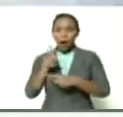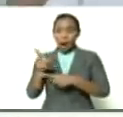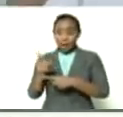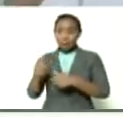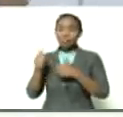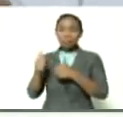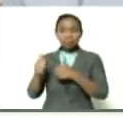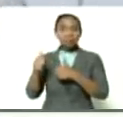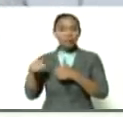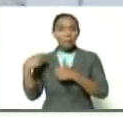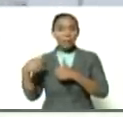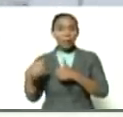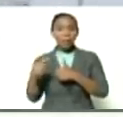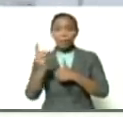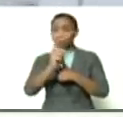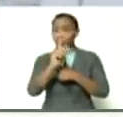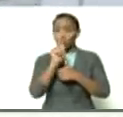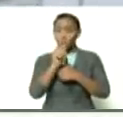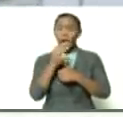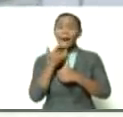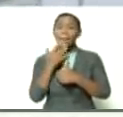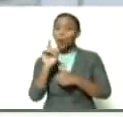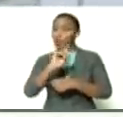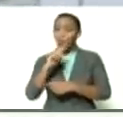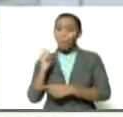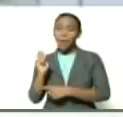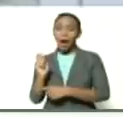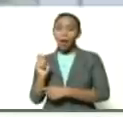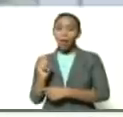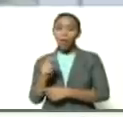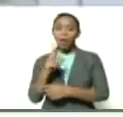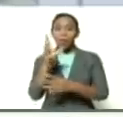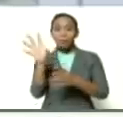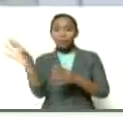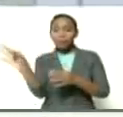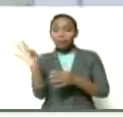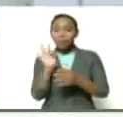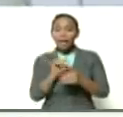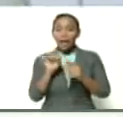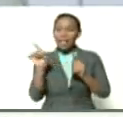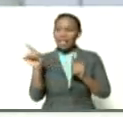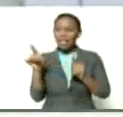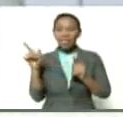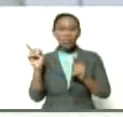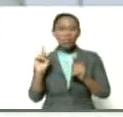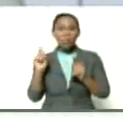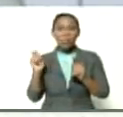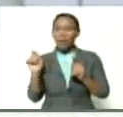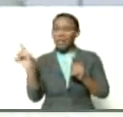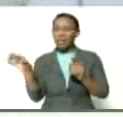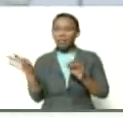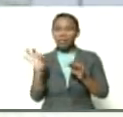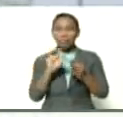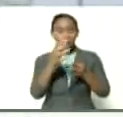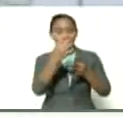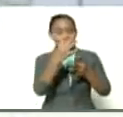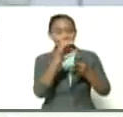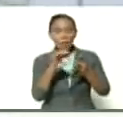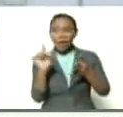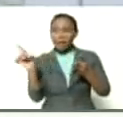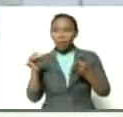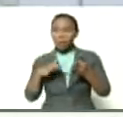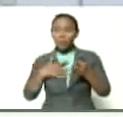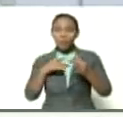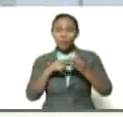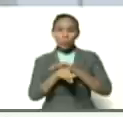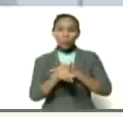buena paga. Si usted no paga oportunamente, lo clasifican como una persona, perdón, que no puede acceder a